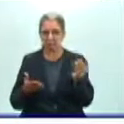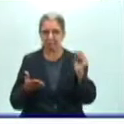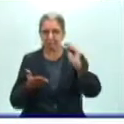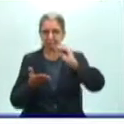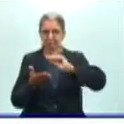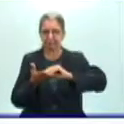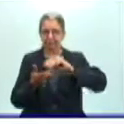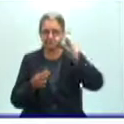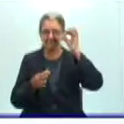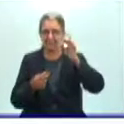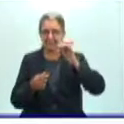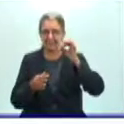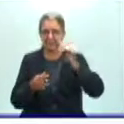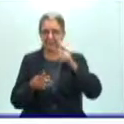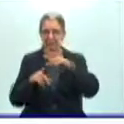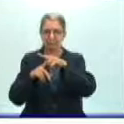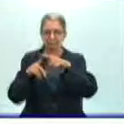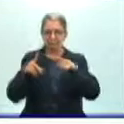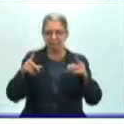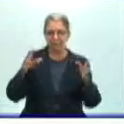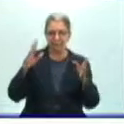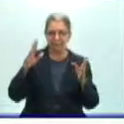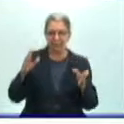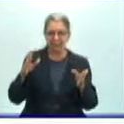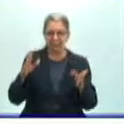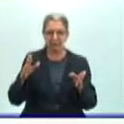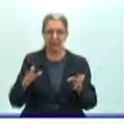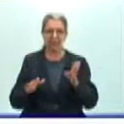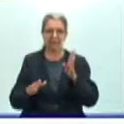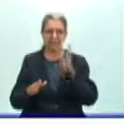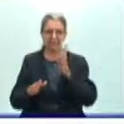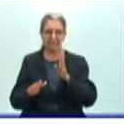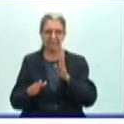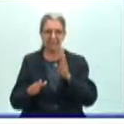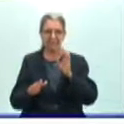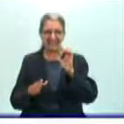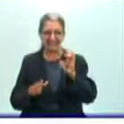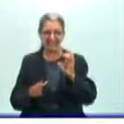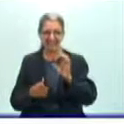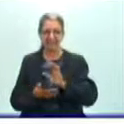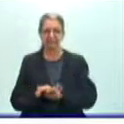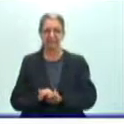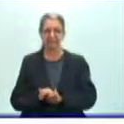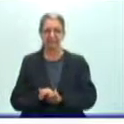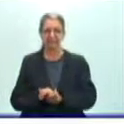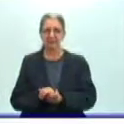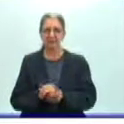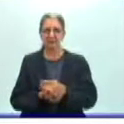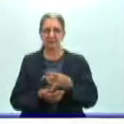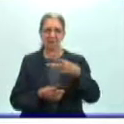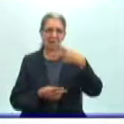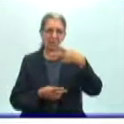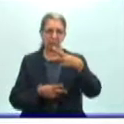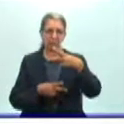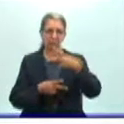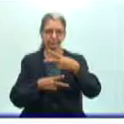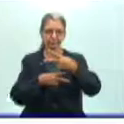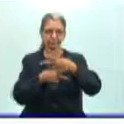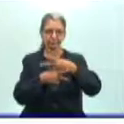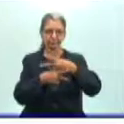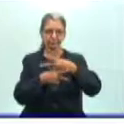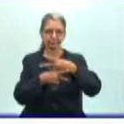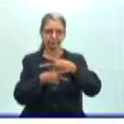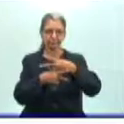el mismo segmento BE, tienen el mismo vértice, son ángulos consecutivos o